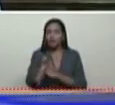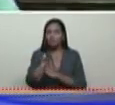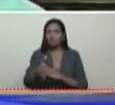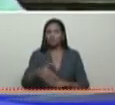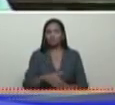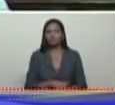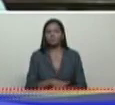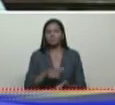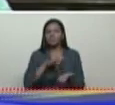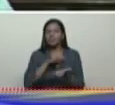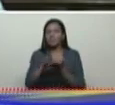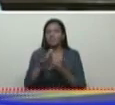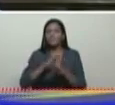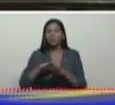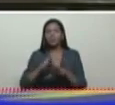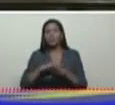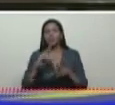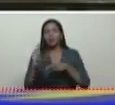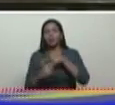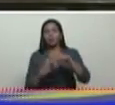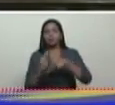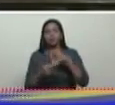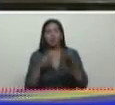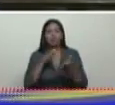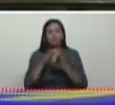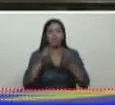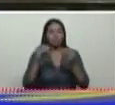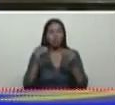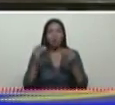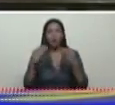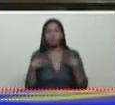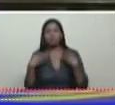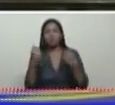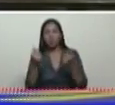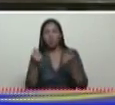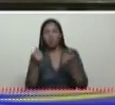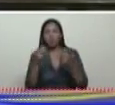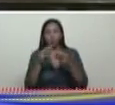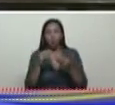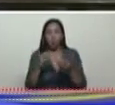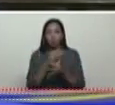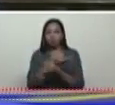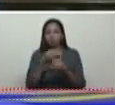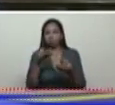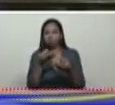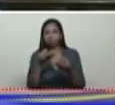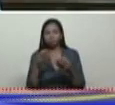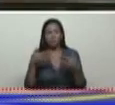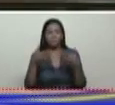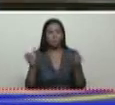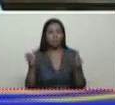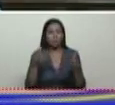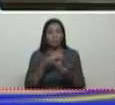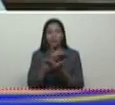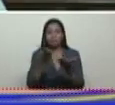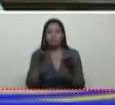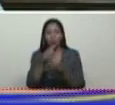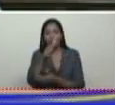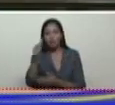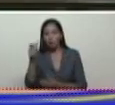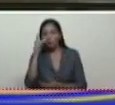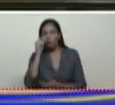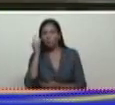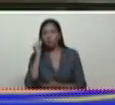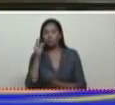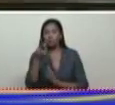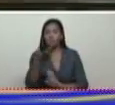¡Gratis! Porque la revolución garantiza la salud gratuita, de calidad, pública y para todos y para todas. Es